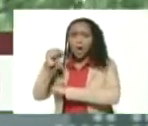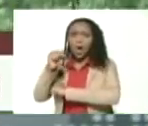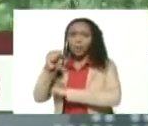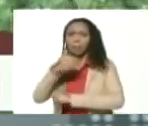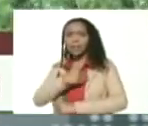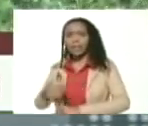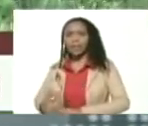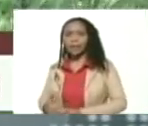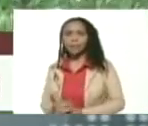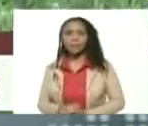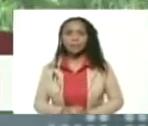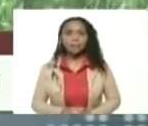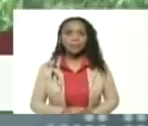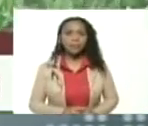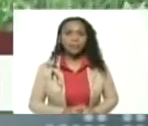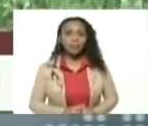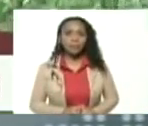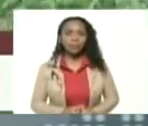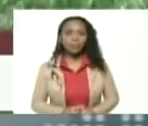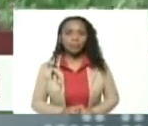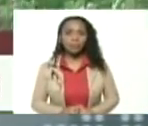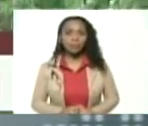presidente.